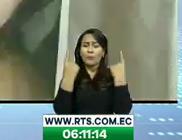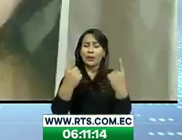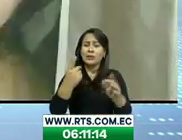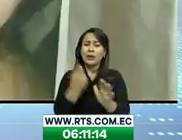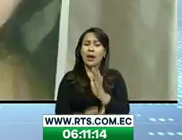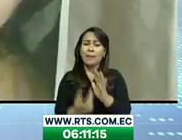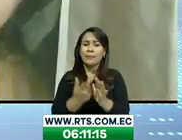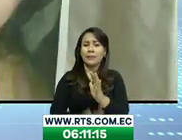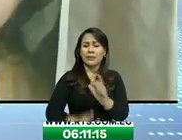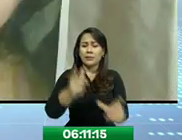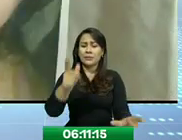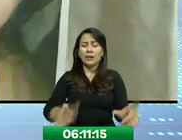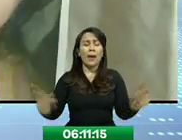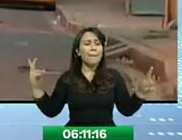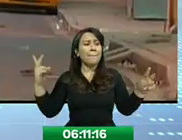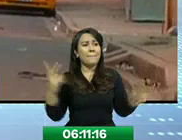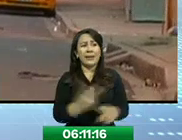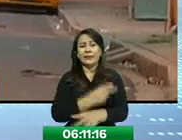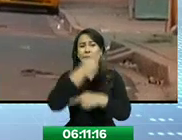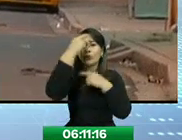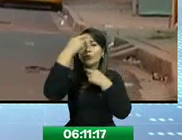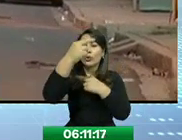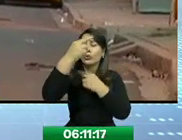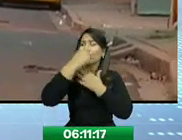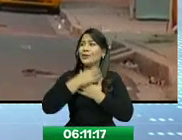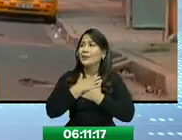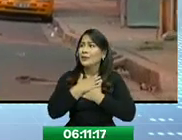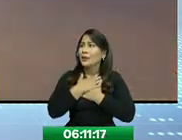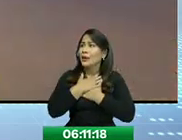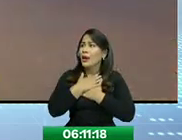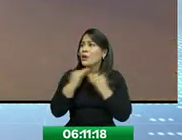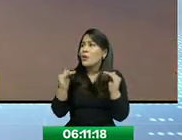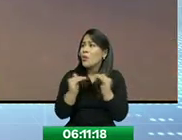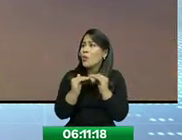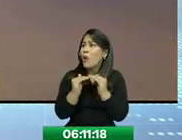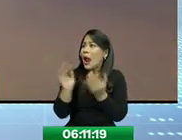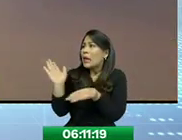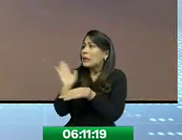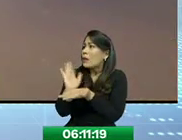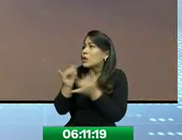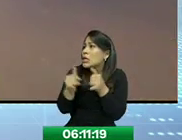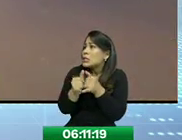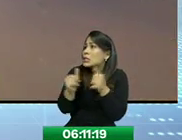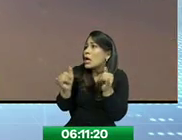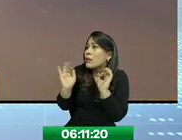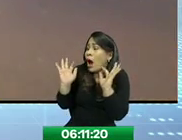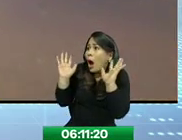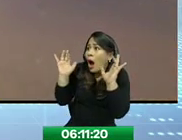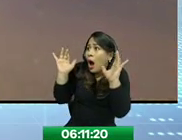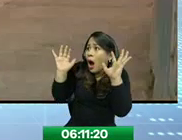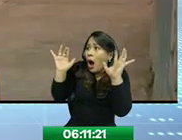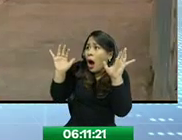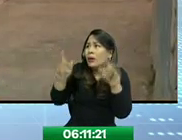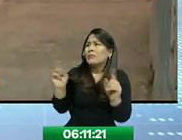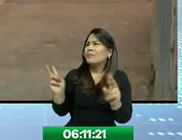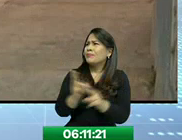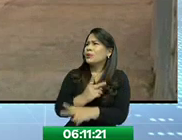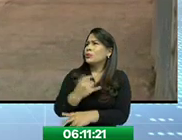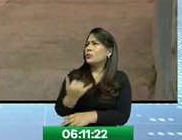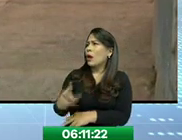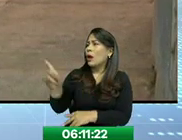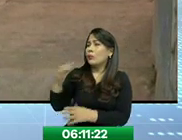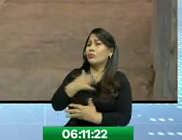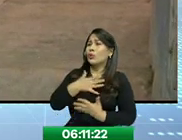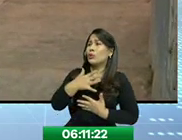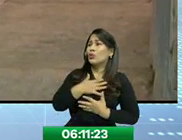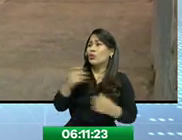nosotros? Terrible la situación, tal como tú lo dices, como si fuese una película de terror. Prácticamente lo informamos acá, lo